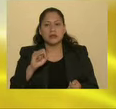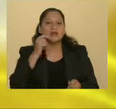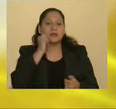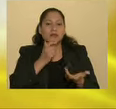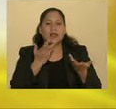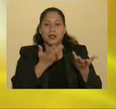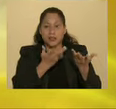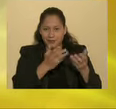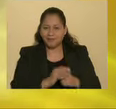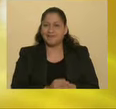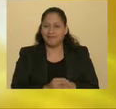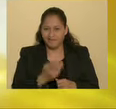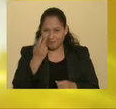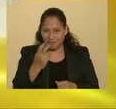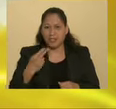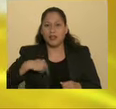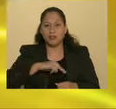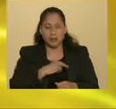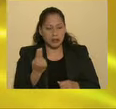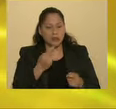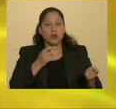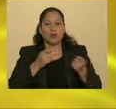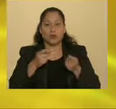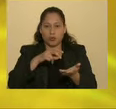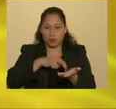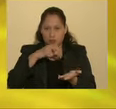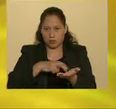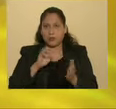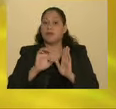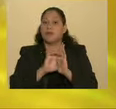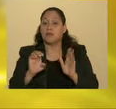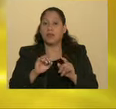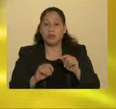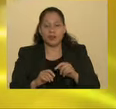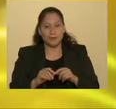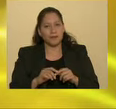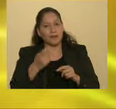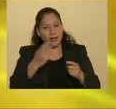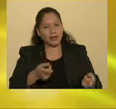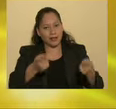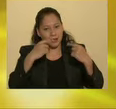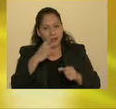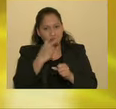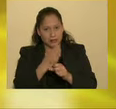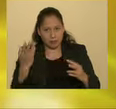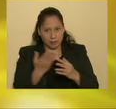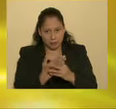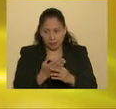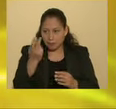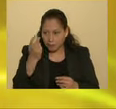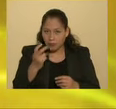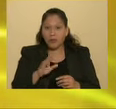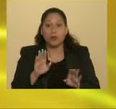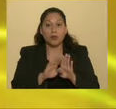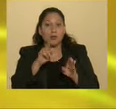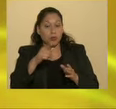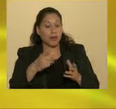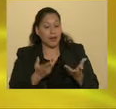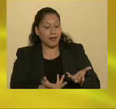Por eso decía yo que había que saberlo manejar. Ajá. Porque si no lo... Esa es la siguiente parte exactita. Si no